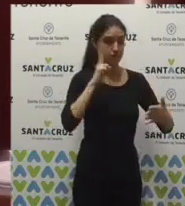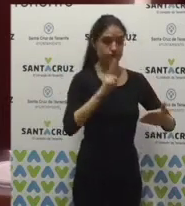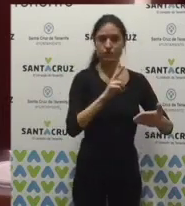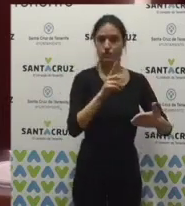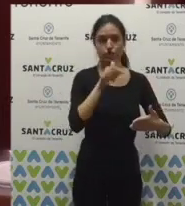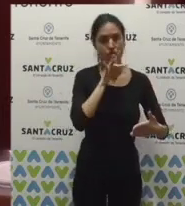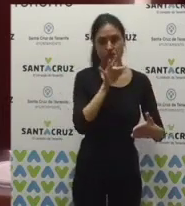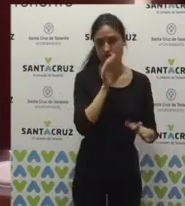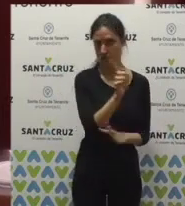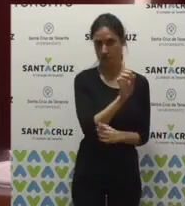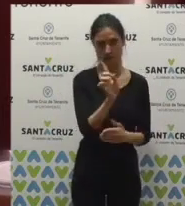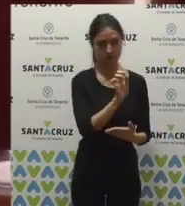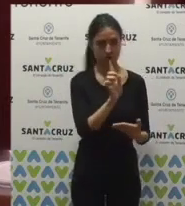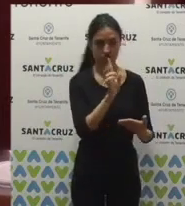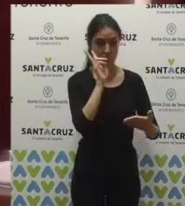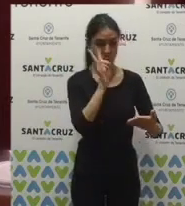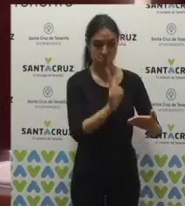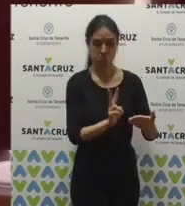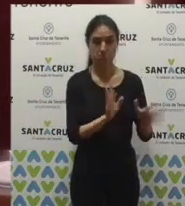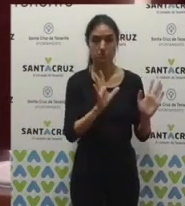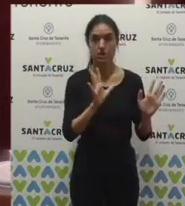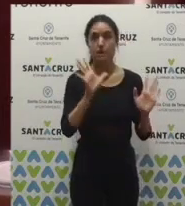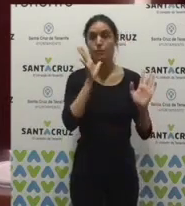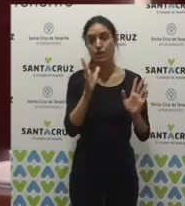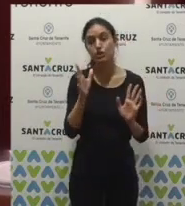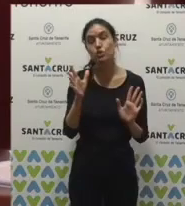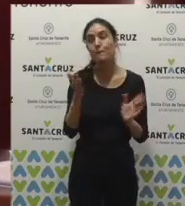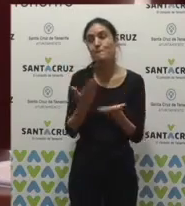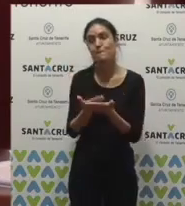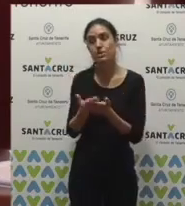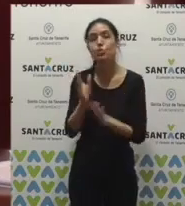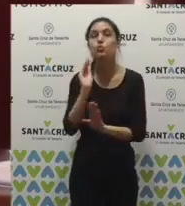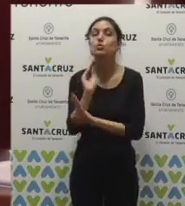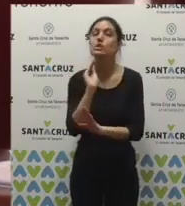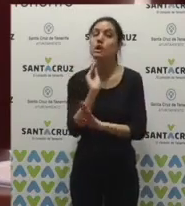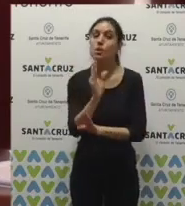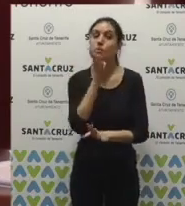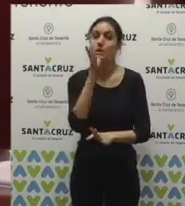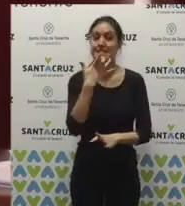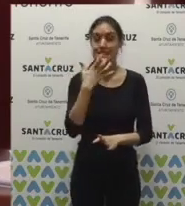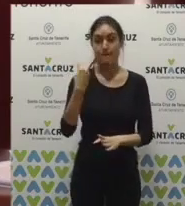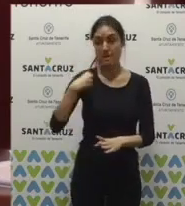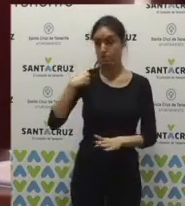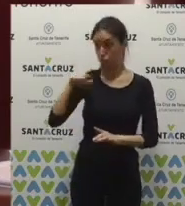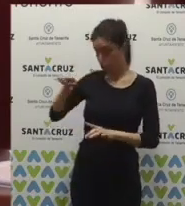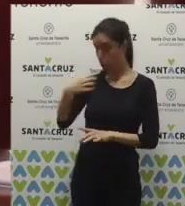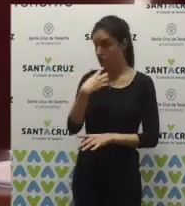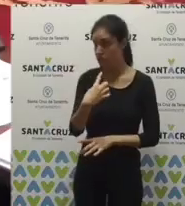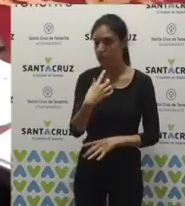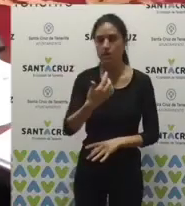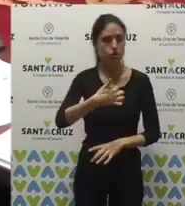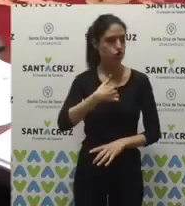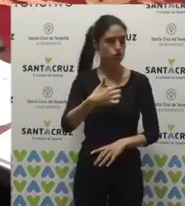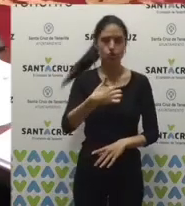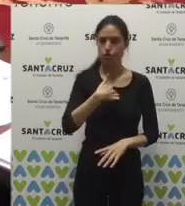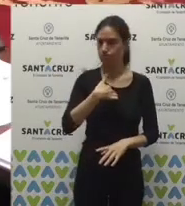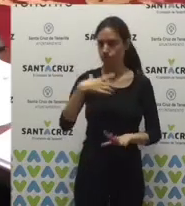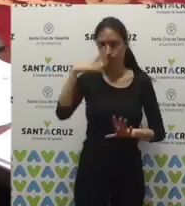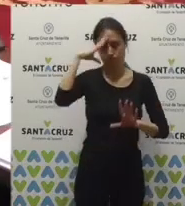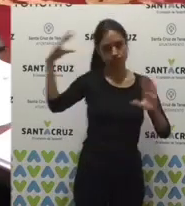requiere en prudencia puesto que si fuera como usted ha dicho yo estaría exactamente en el mismo punto